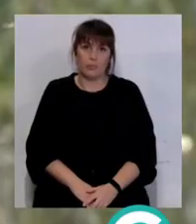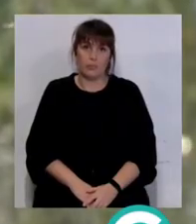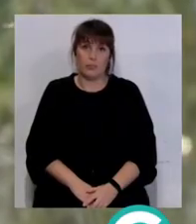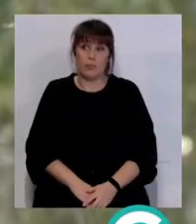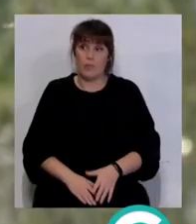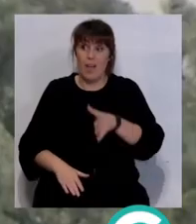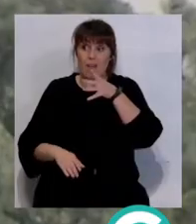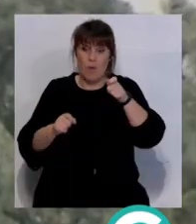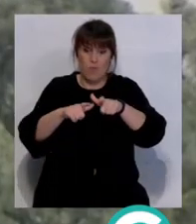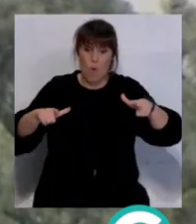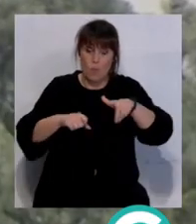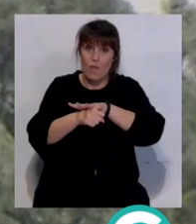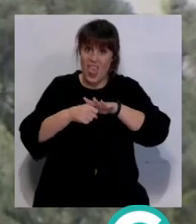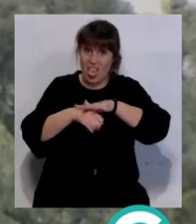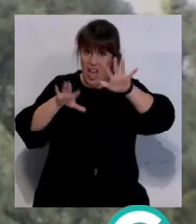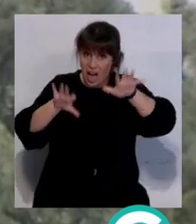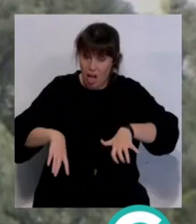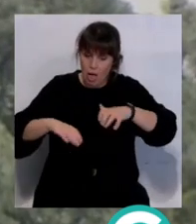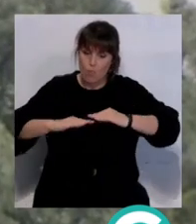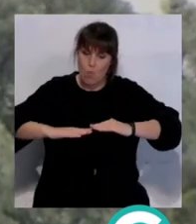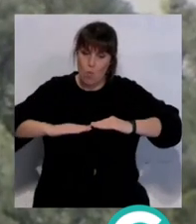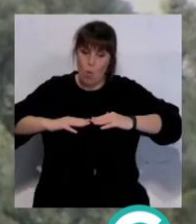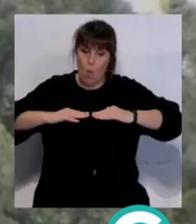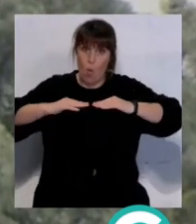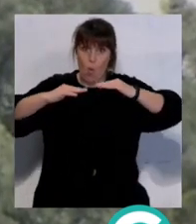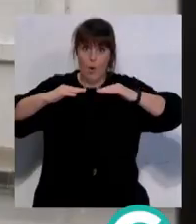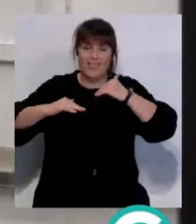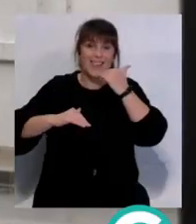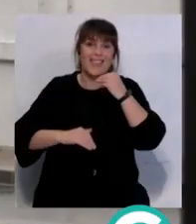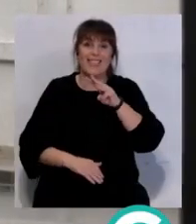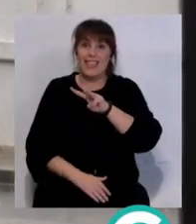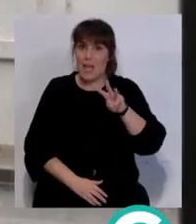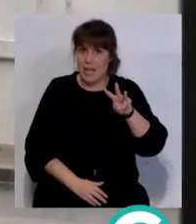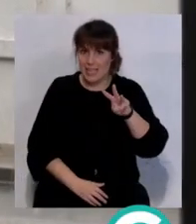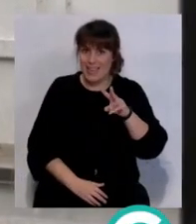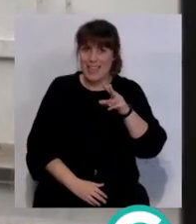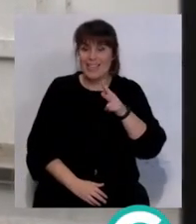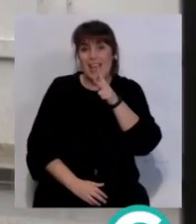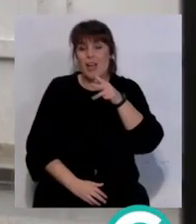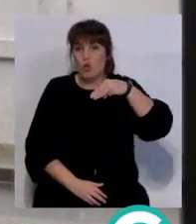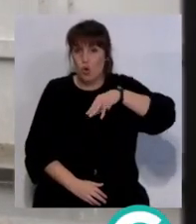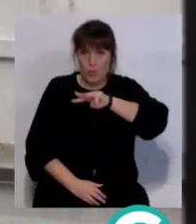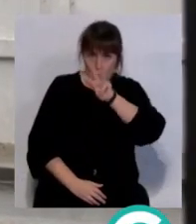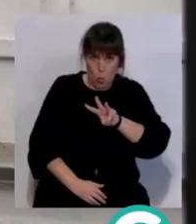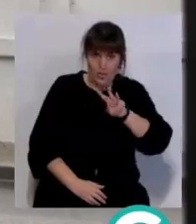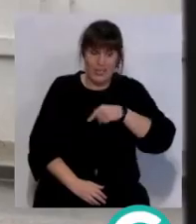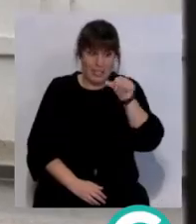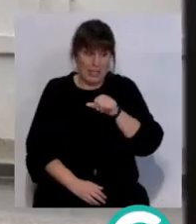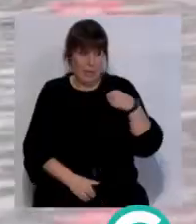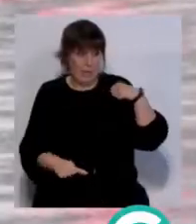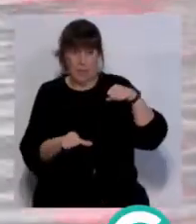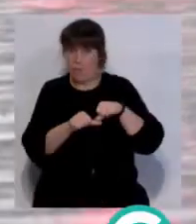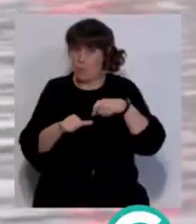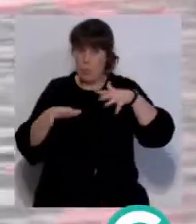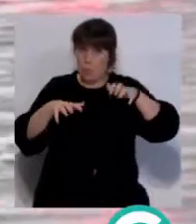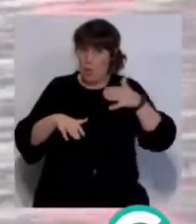Los embalses de la provincia de Cádiz han aumentado su capacidad en casi 33 hectómetros cúbicos en la última semana tras las lluvias de